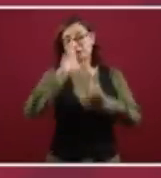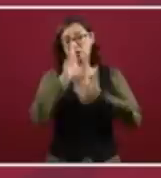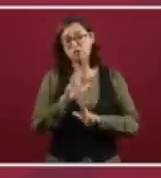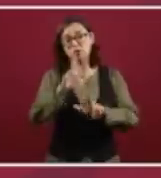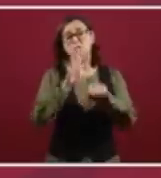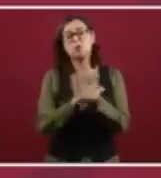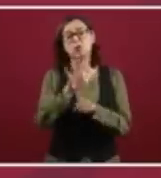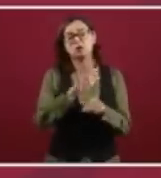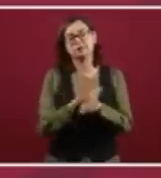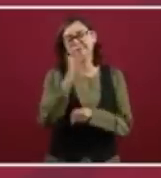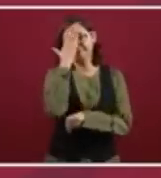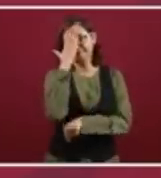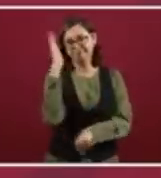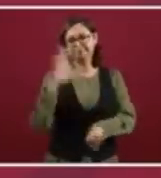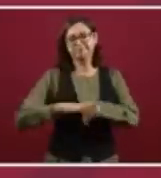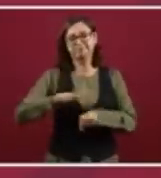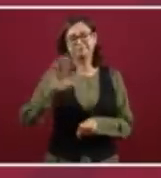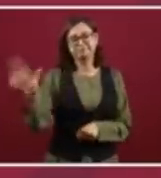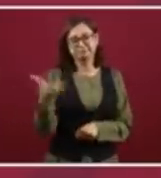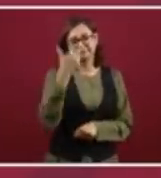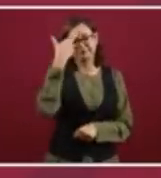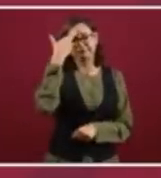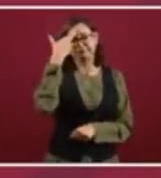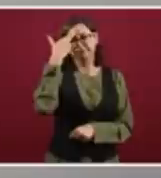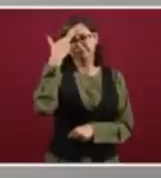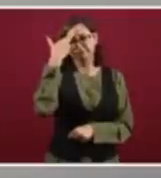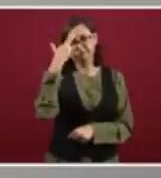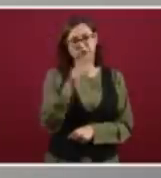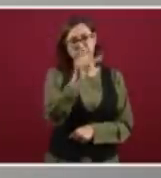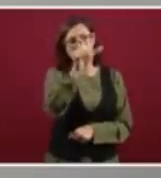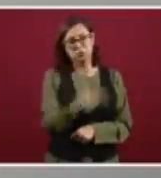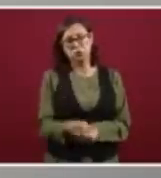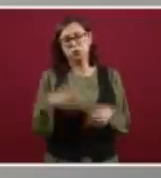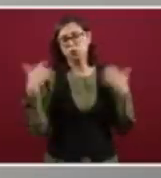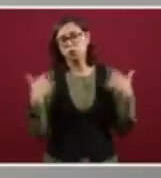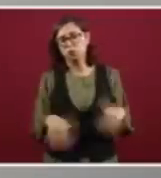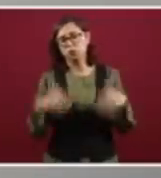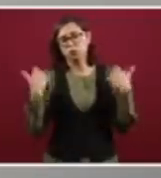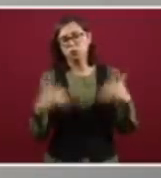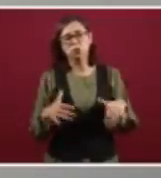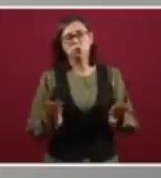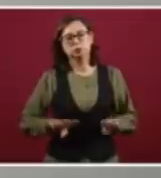estos personajes tan distinguidos,